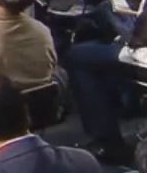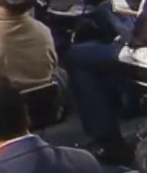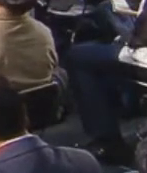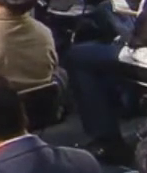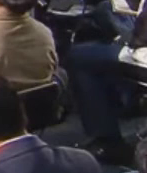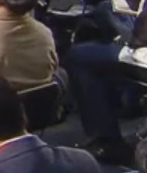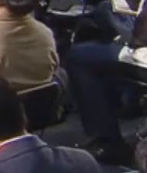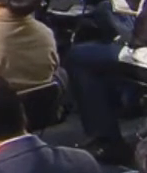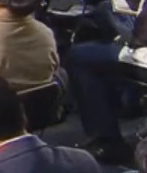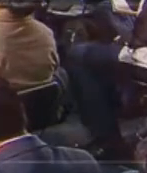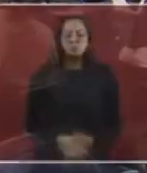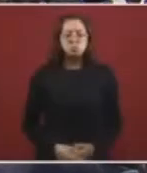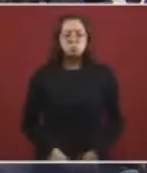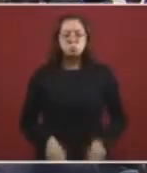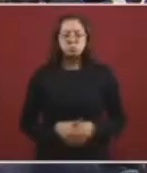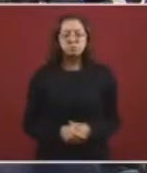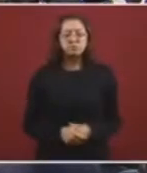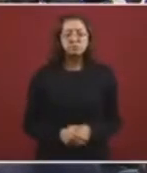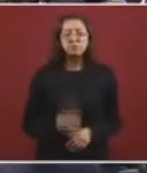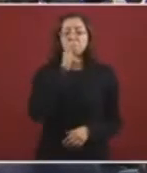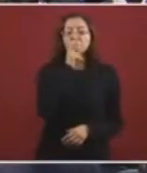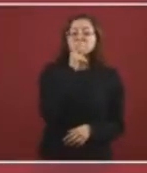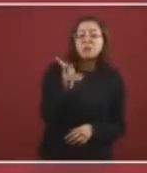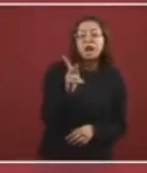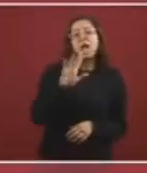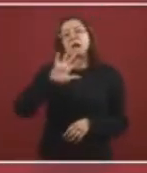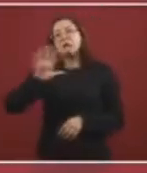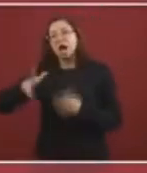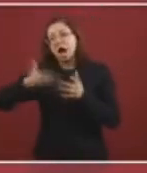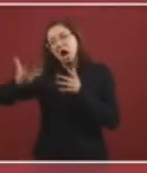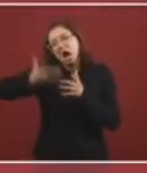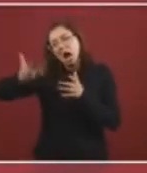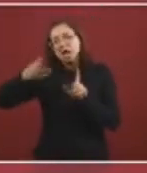En política la indefinición suele ser funesta.